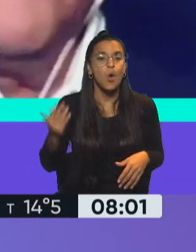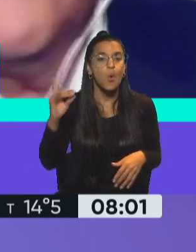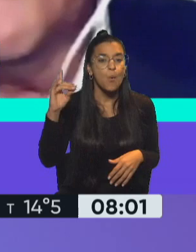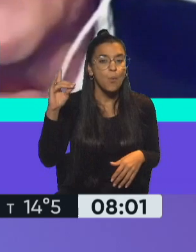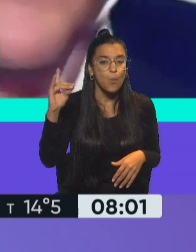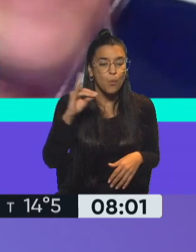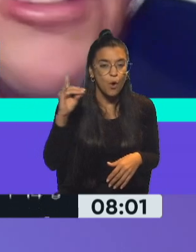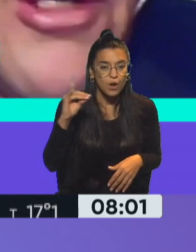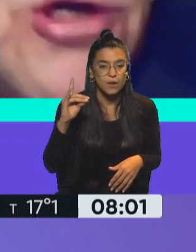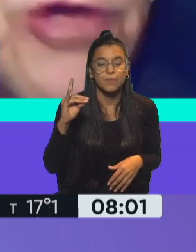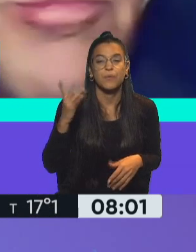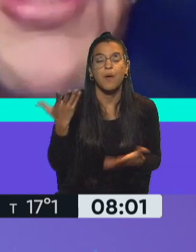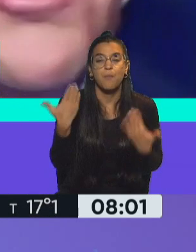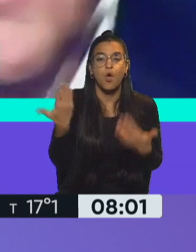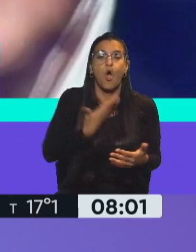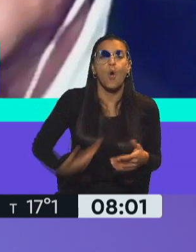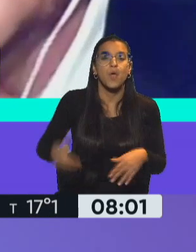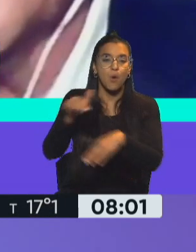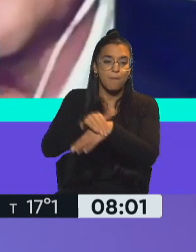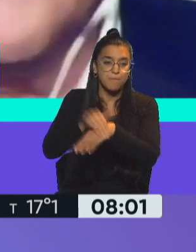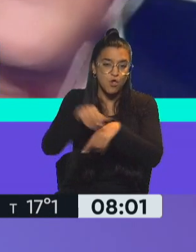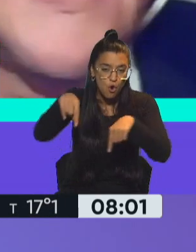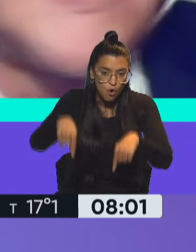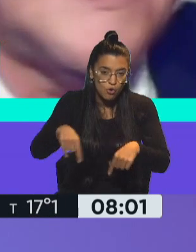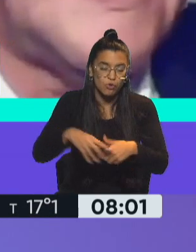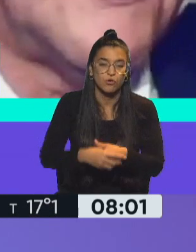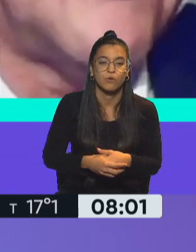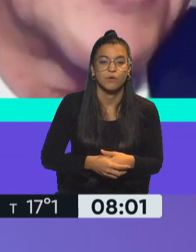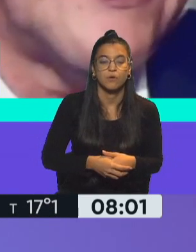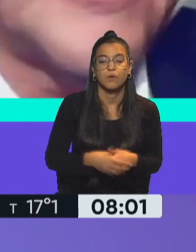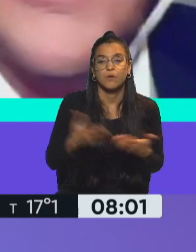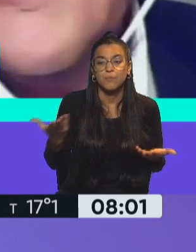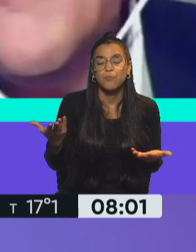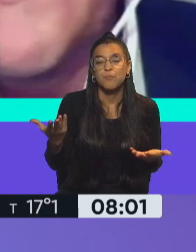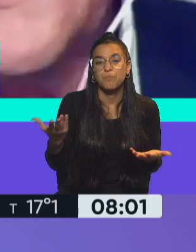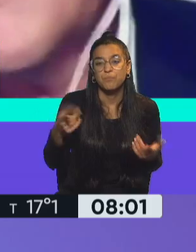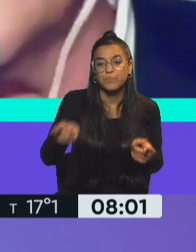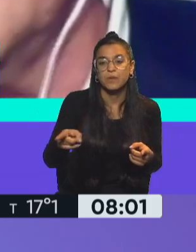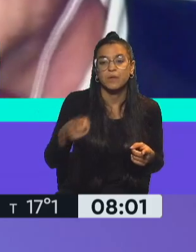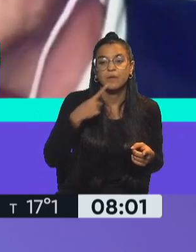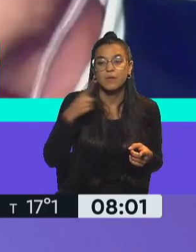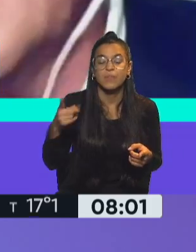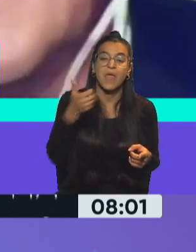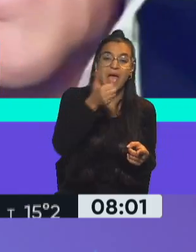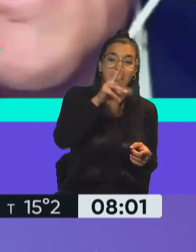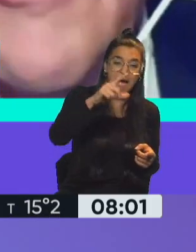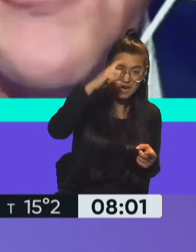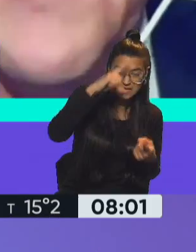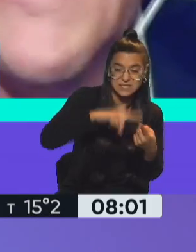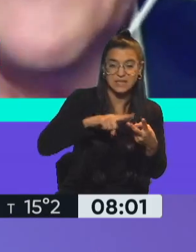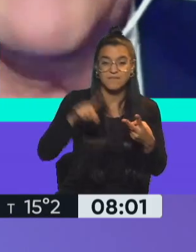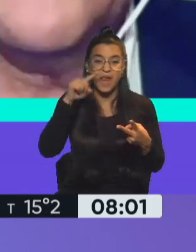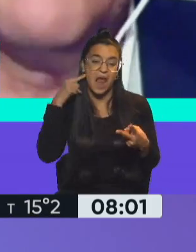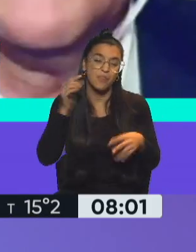Bolivia puede ser un gobierno amigo hoy por hoy entre el gobierno de Luis Arce y de